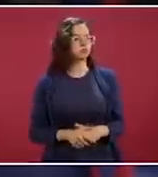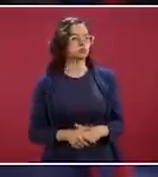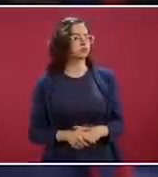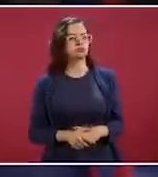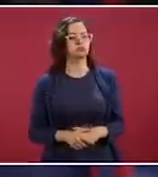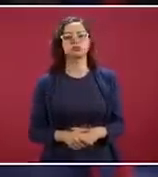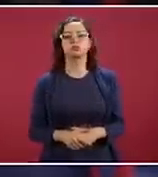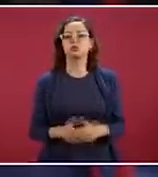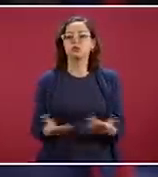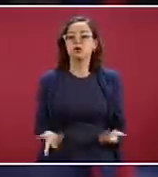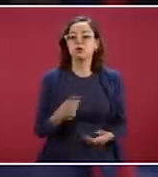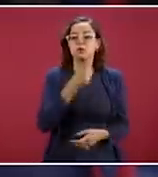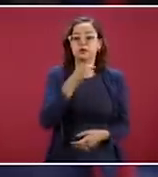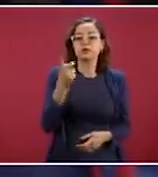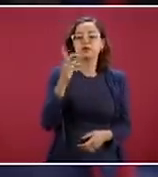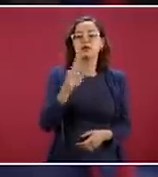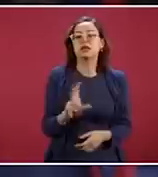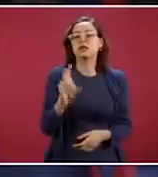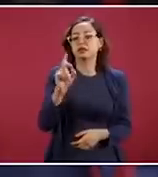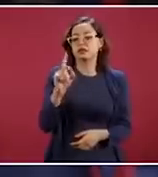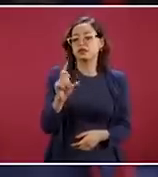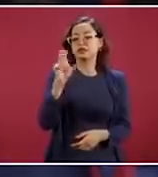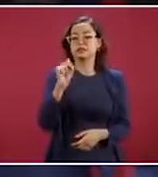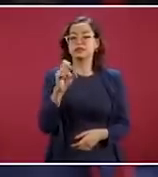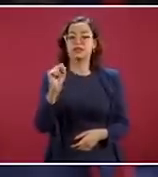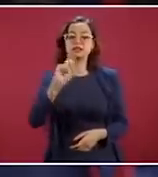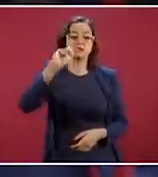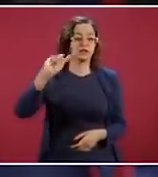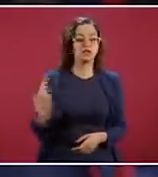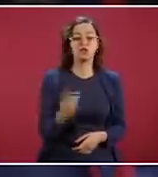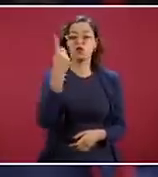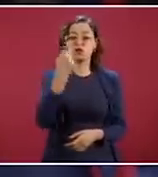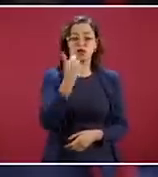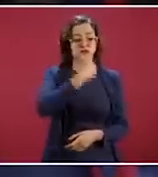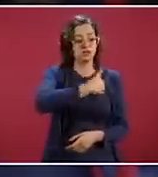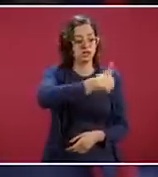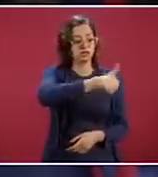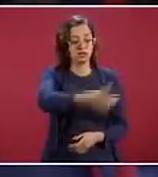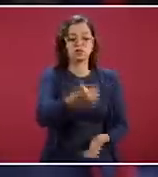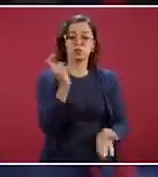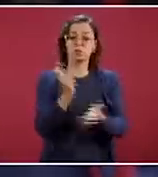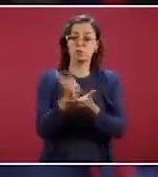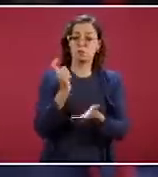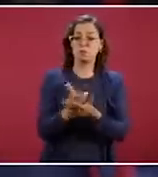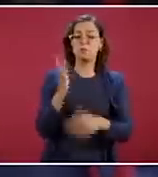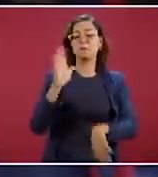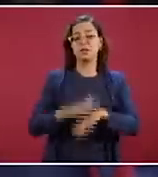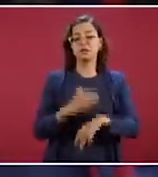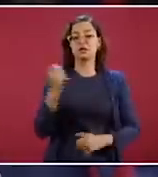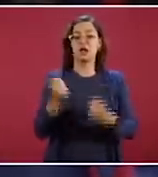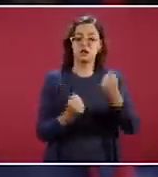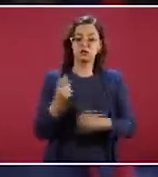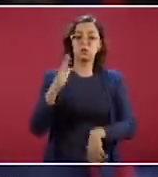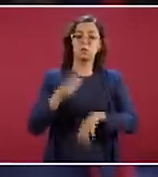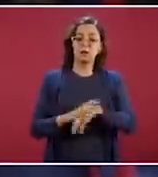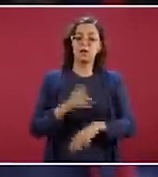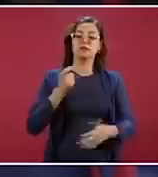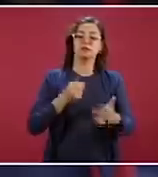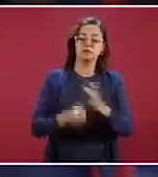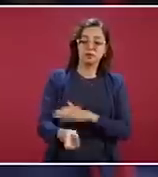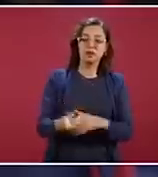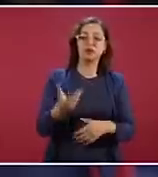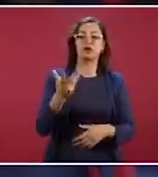estaban pagando de 30 a 60 dólares por cada uno de ellos, más aparte por el carro, más aparte la fianza por el